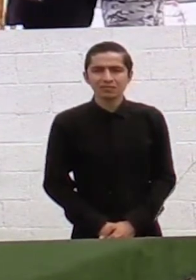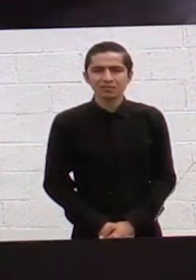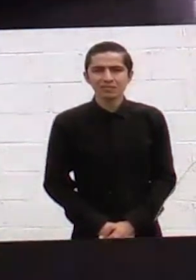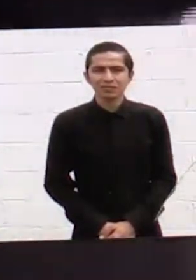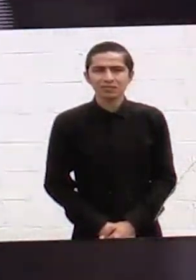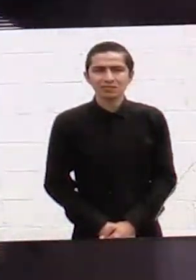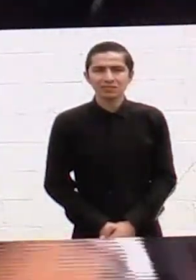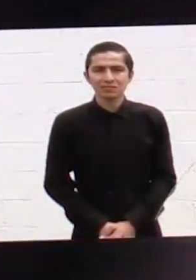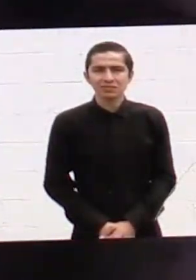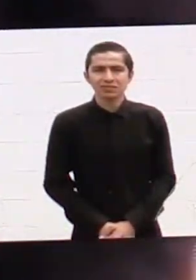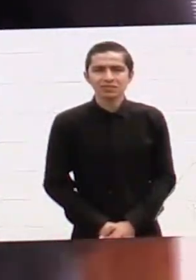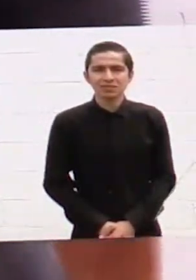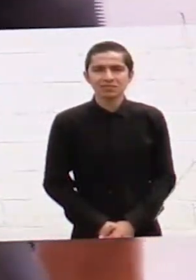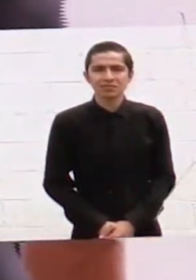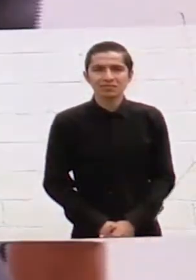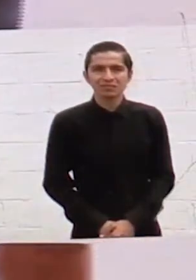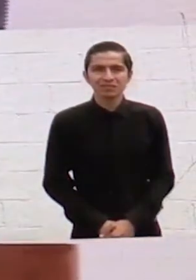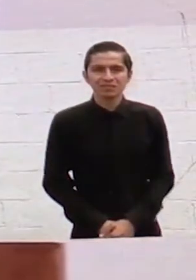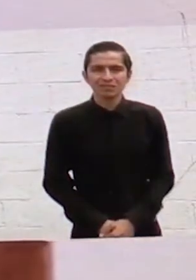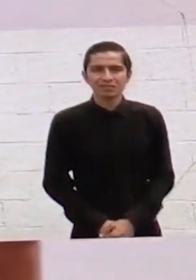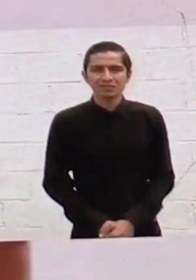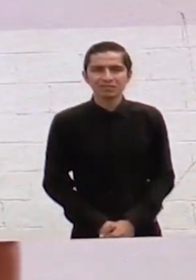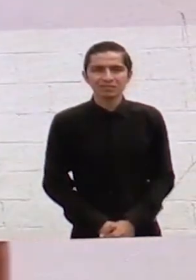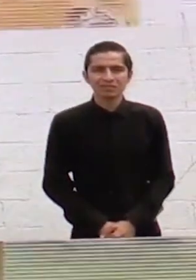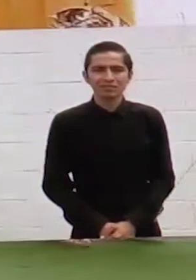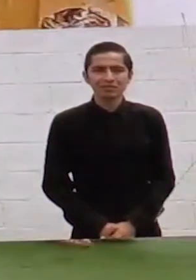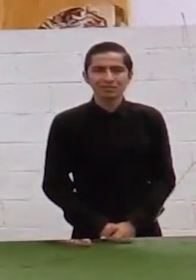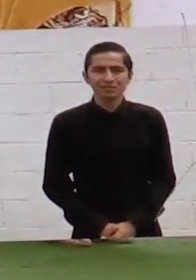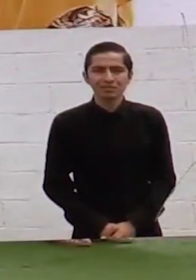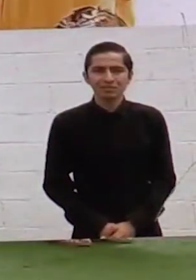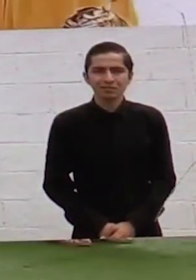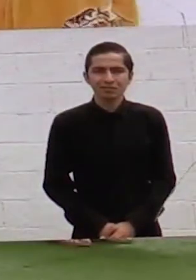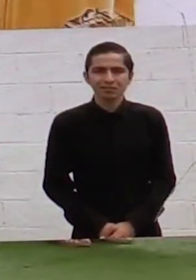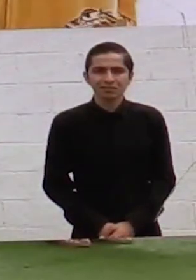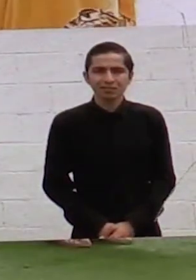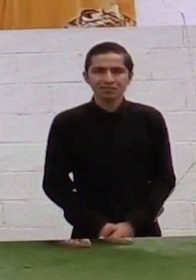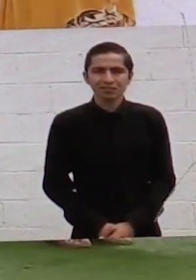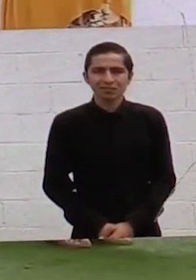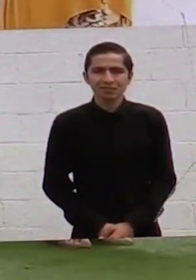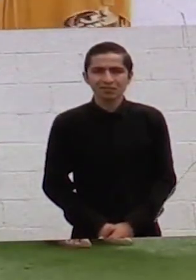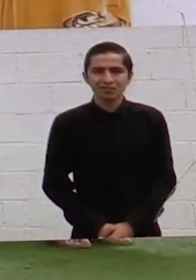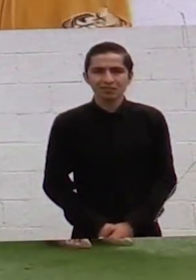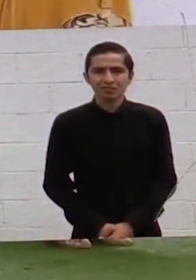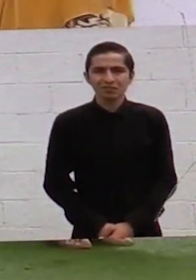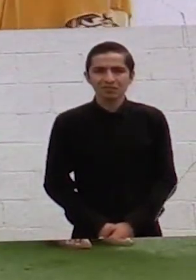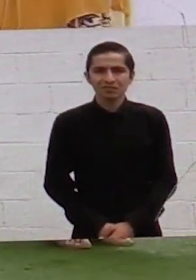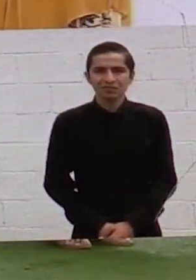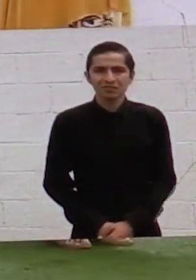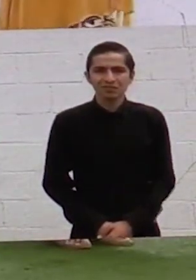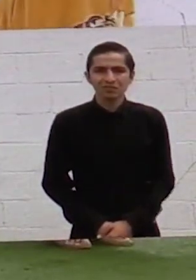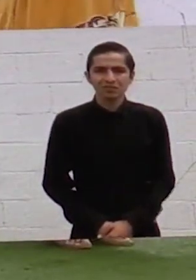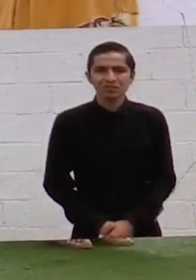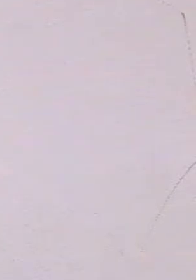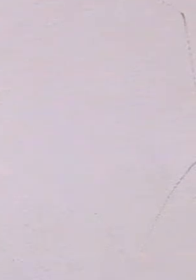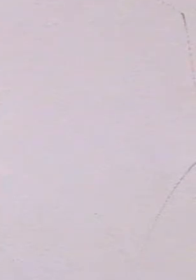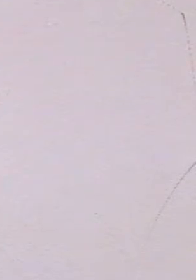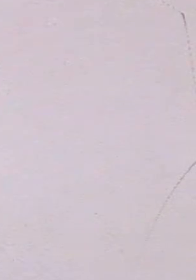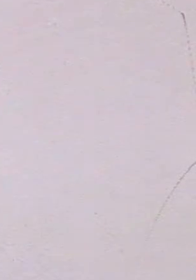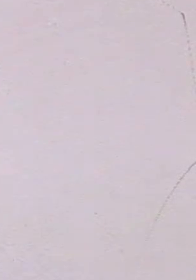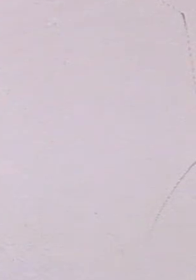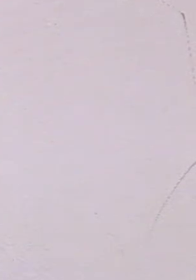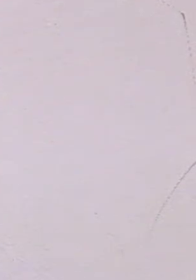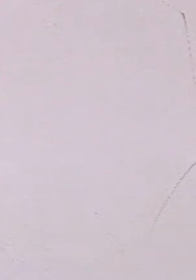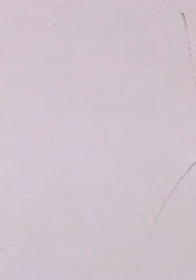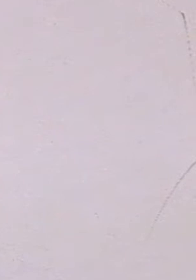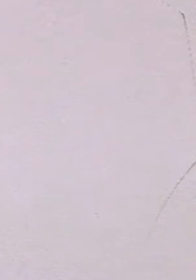del estado Silvano Aureoles Conejo y otras autoridades de seguridad, destacaron que podrá haber mayor atención y coordinación en materia